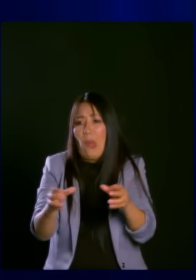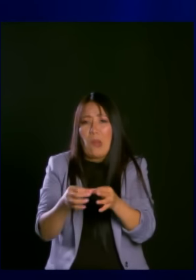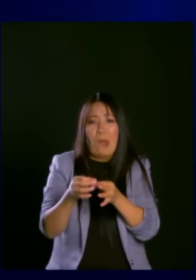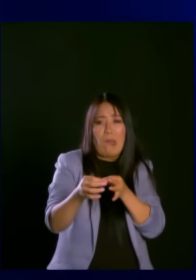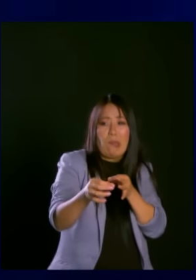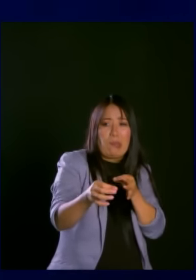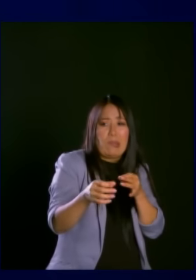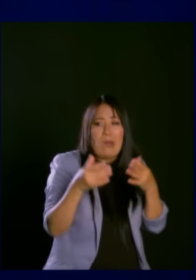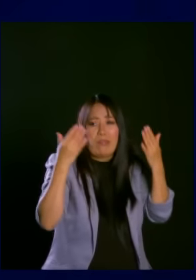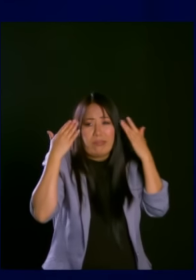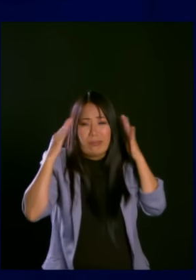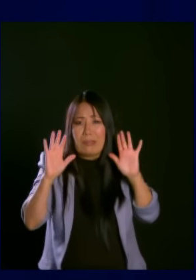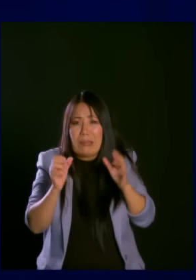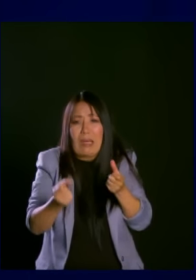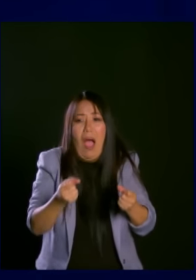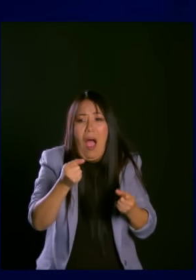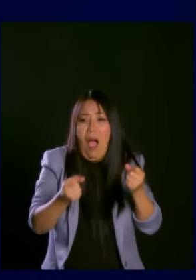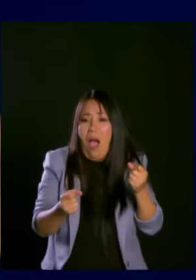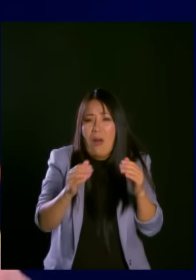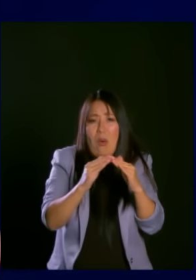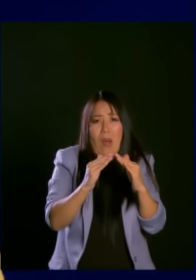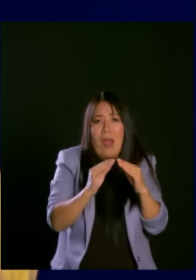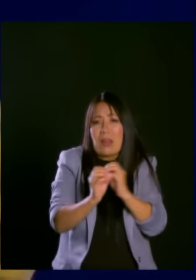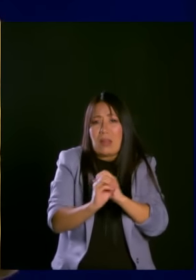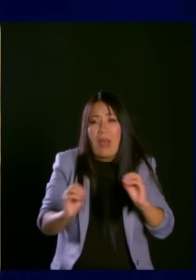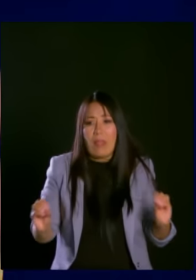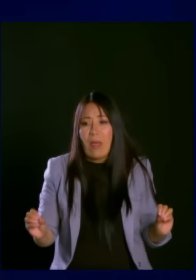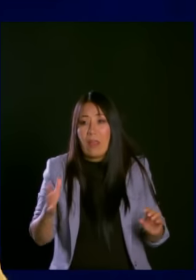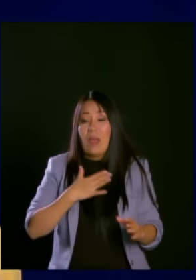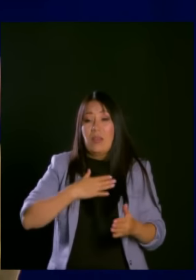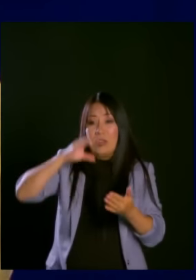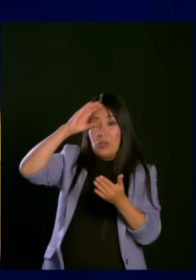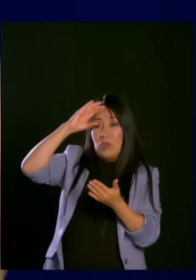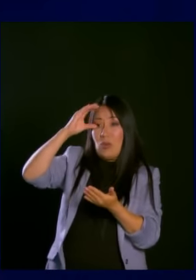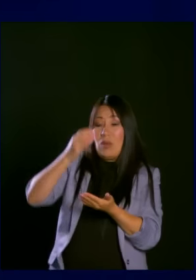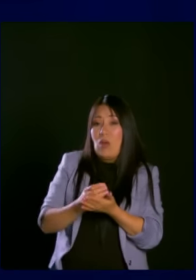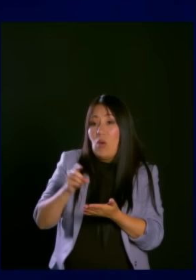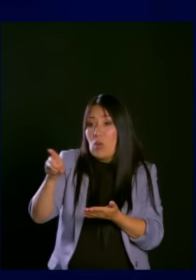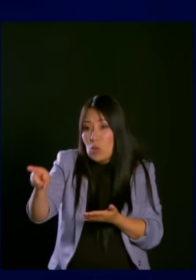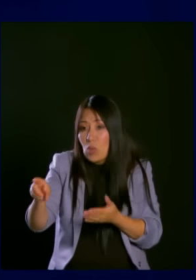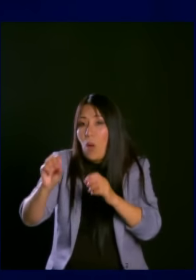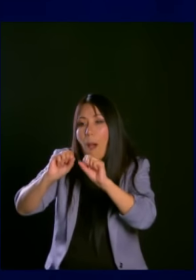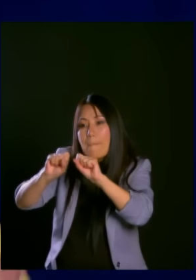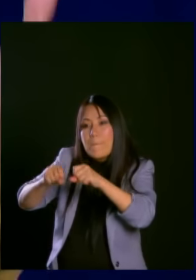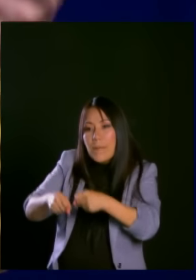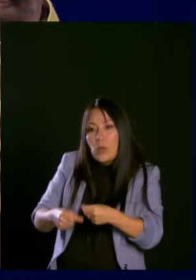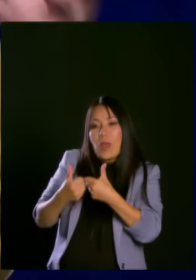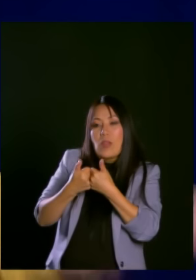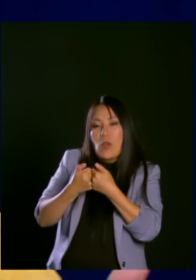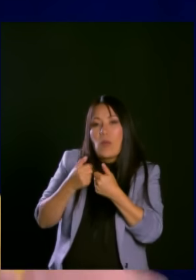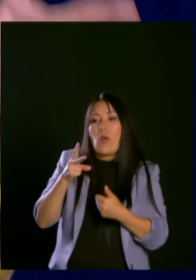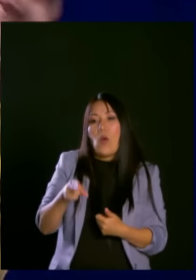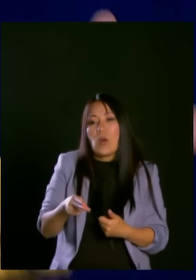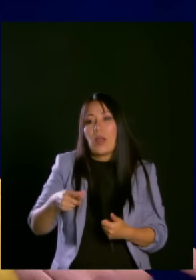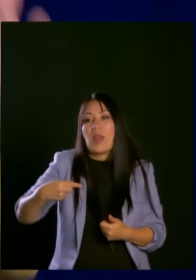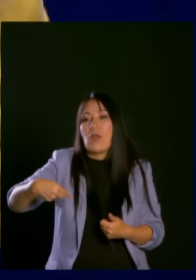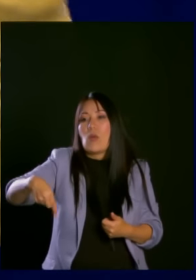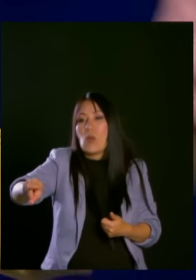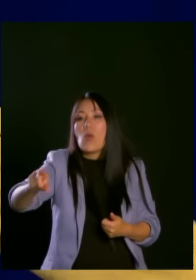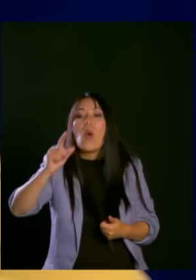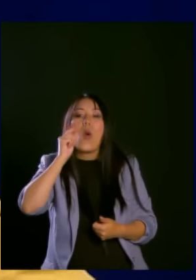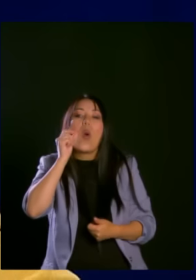darte un vehículo, mucho menos una casa. Yo creo, le dije, que todavía tenés tiempo de encontrar un hombre que te ofrezca